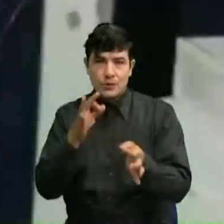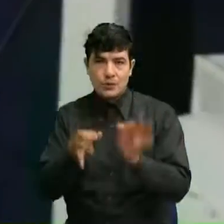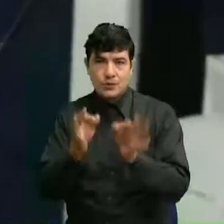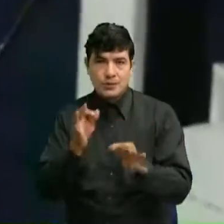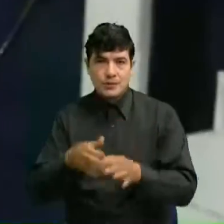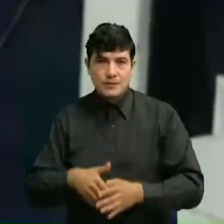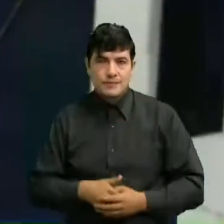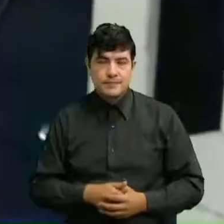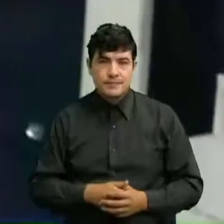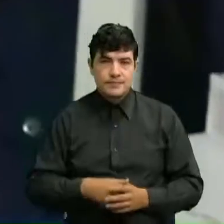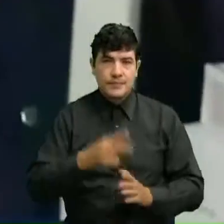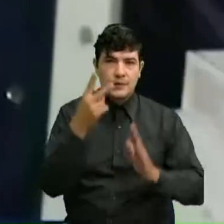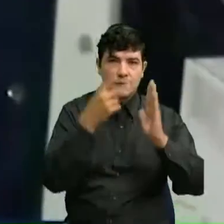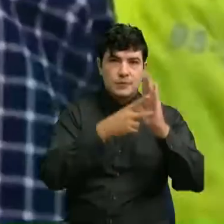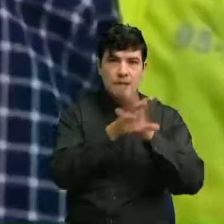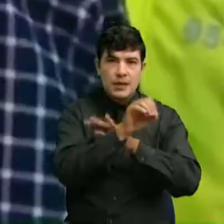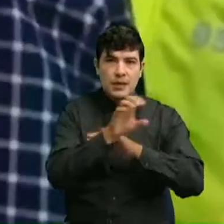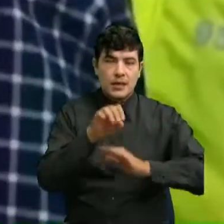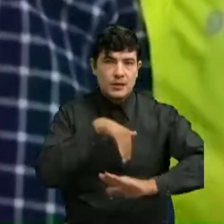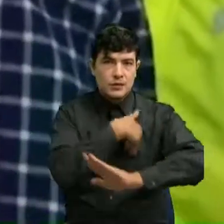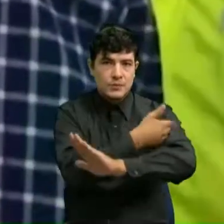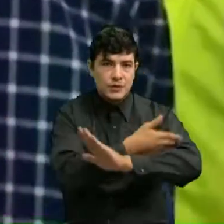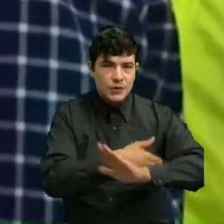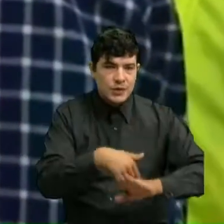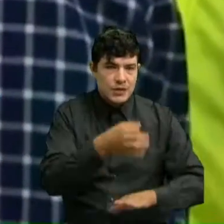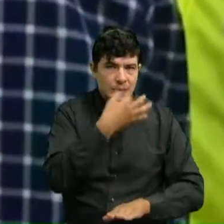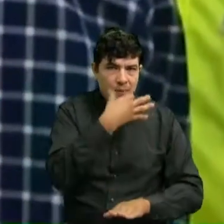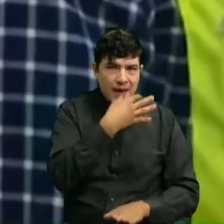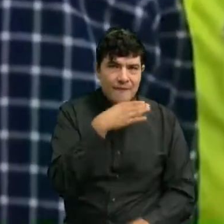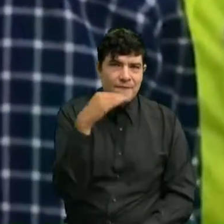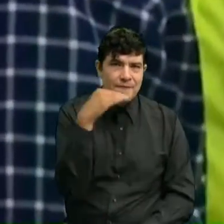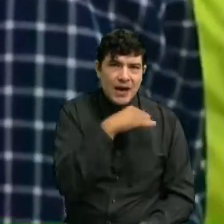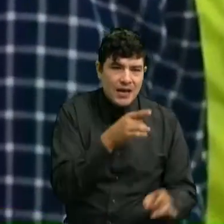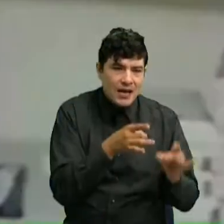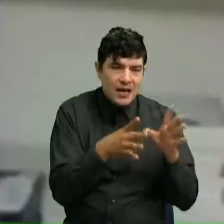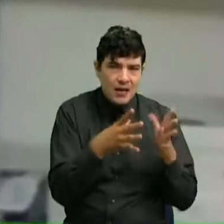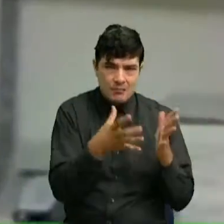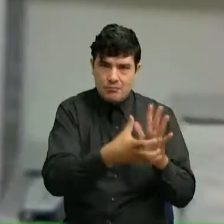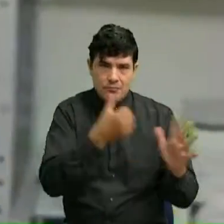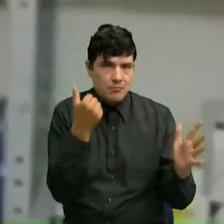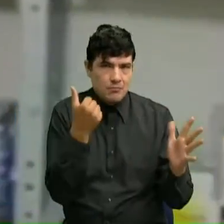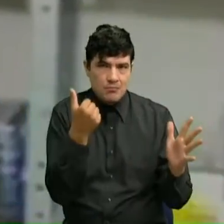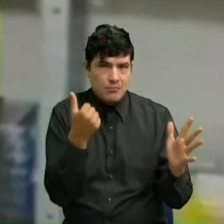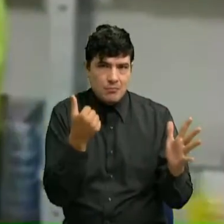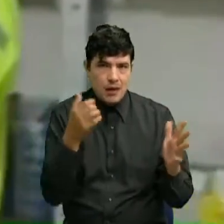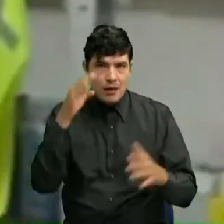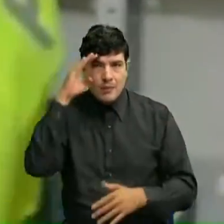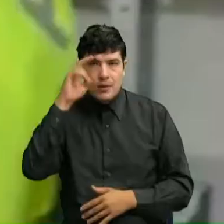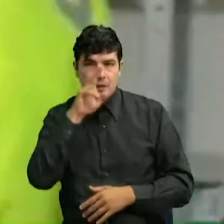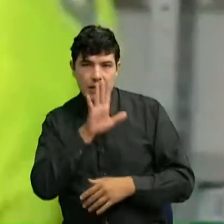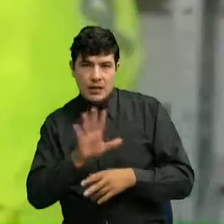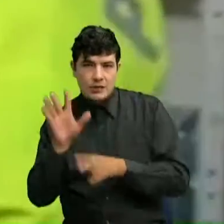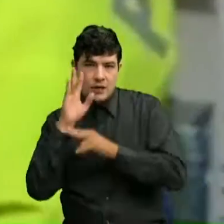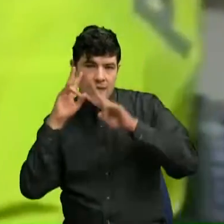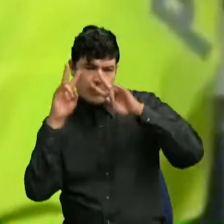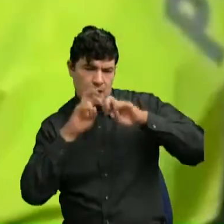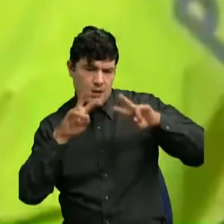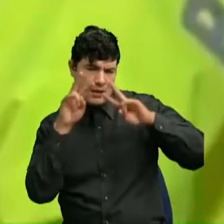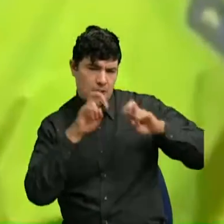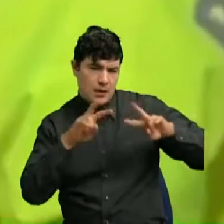Más de 2.500 millones de pesos en medicamentos vencidos y fraudulentos salieron del mercado, según las autoridades, luego de la incautación